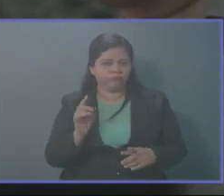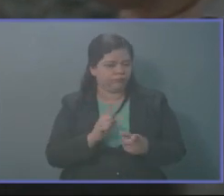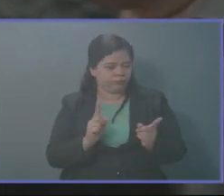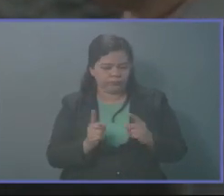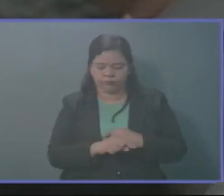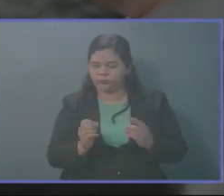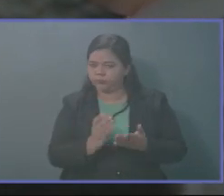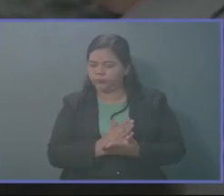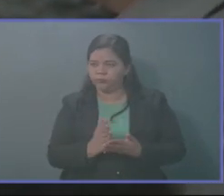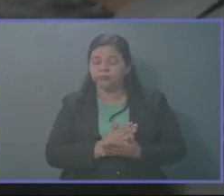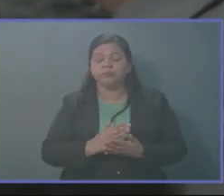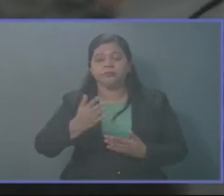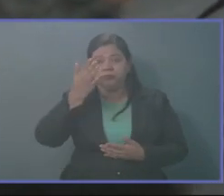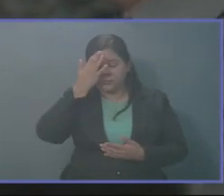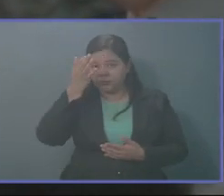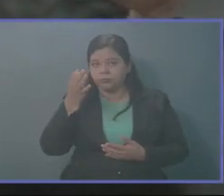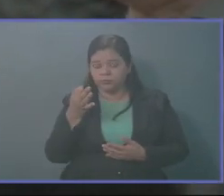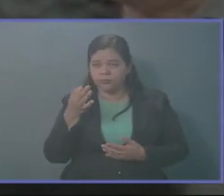ya